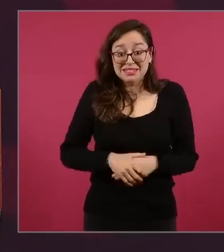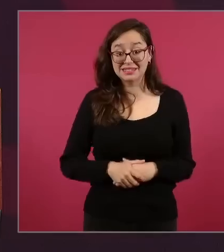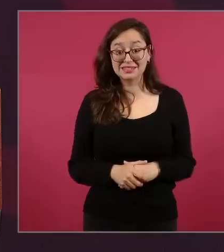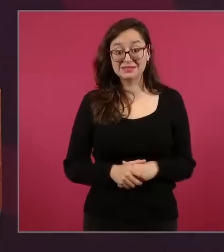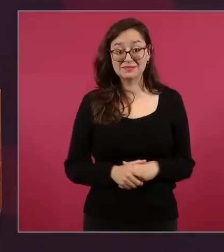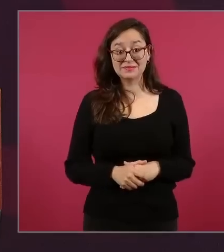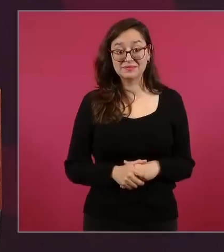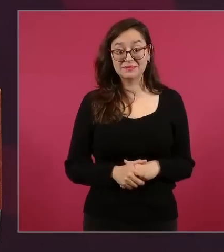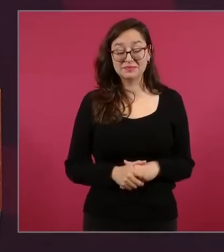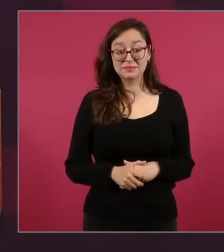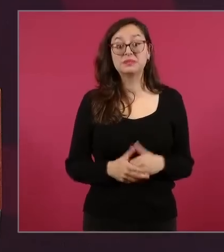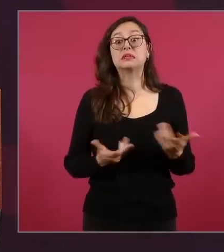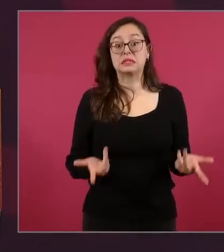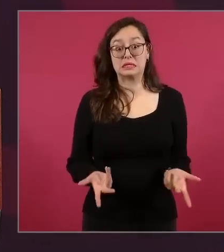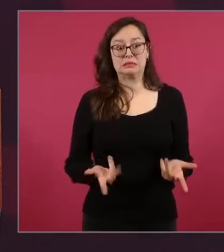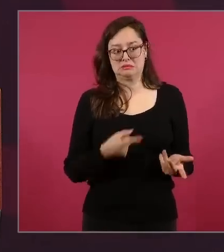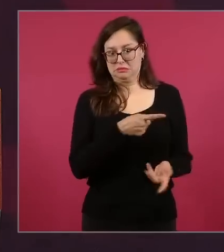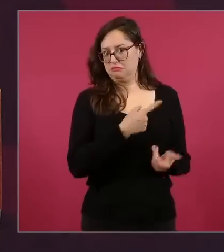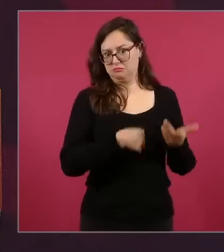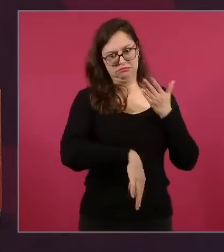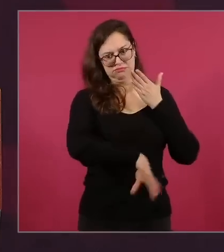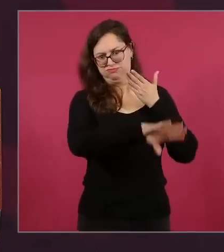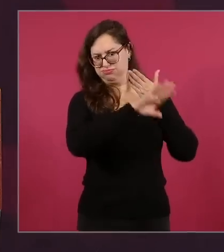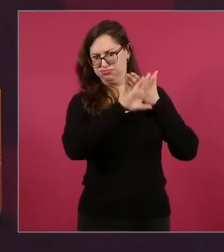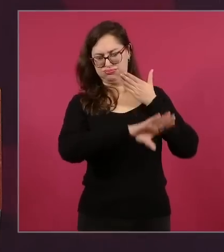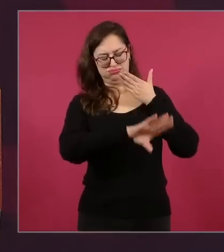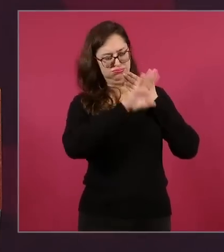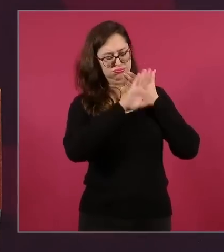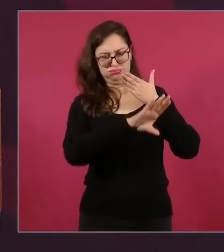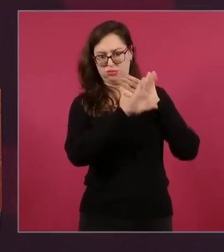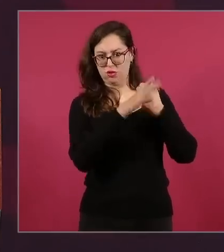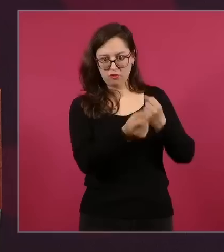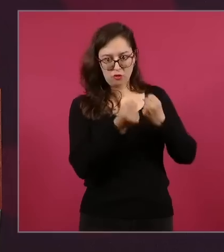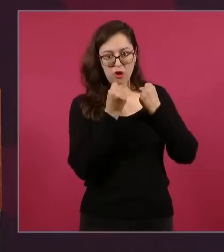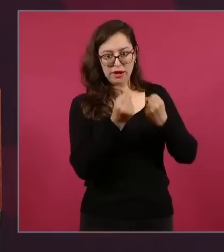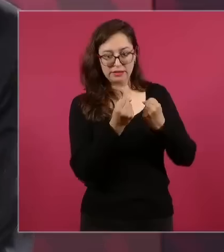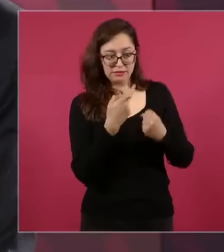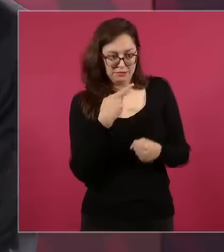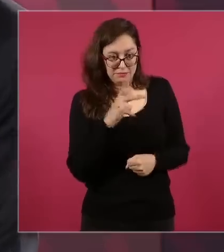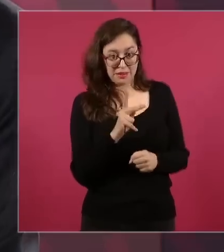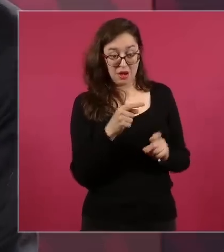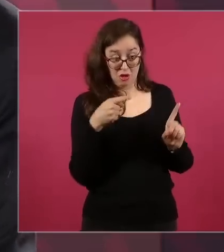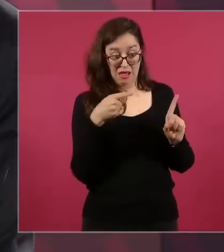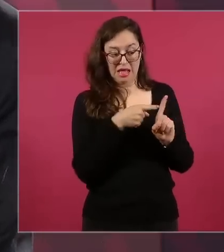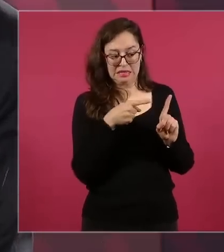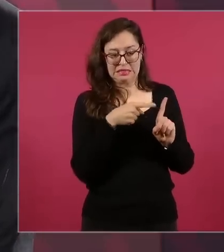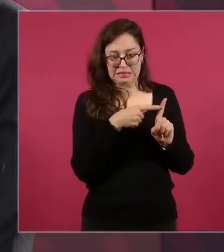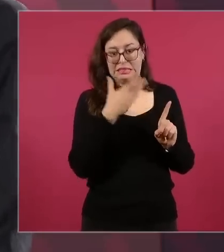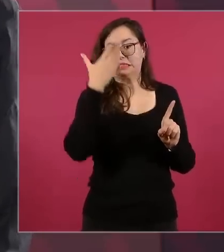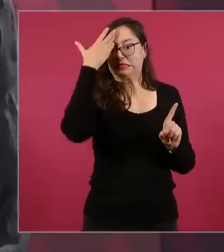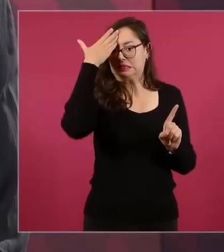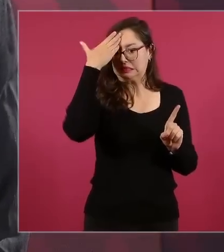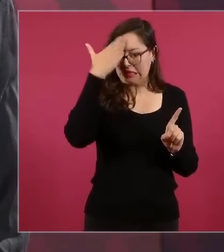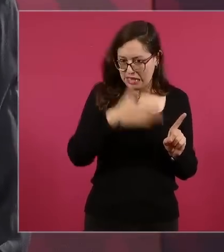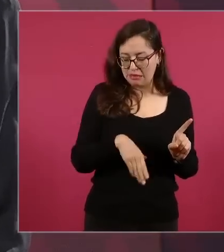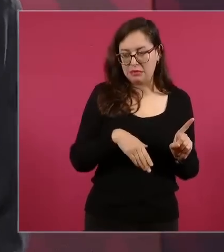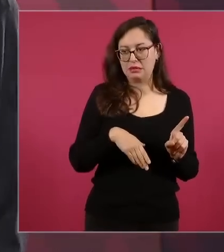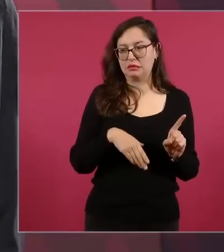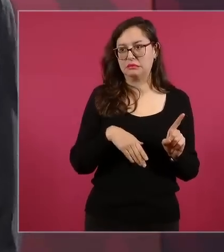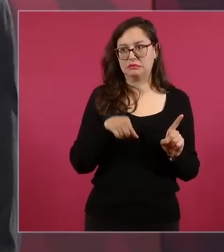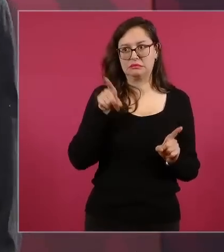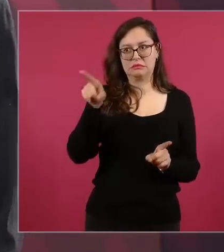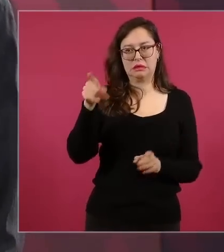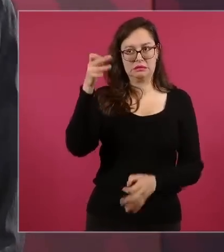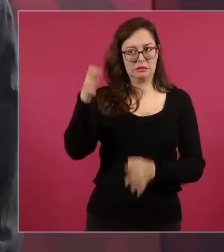Bueno, pues ese señor, aún con todo eso, además es miembro del Colegio Nacional y recibe también